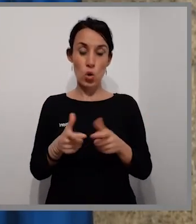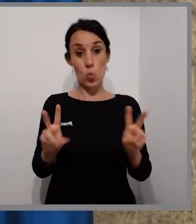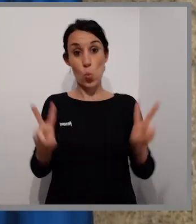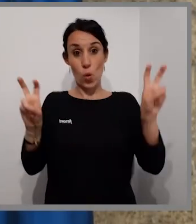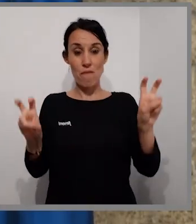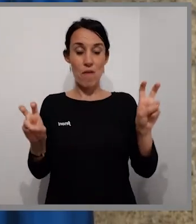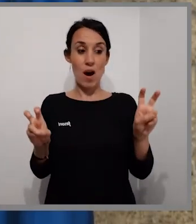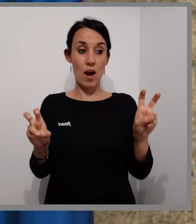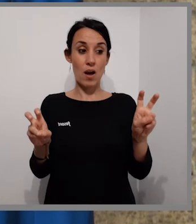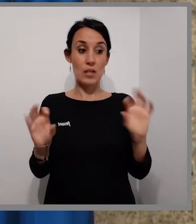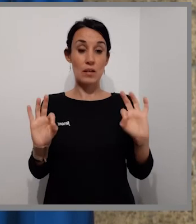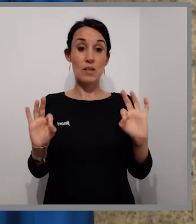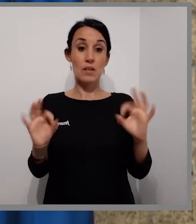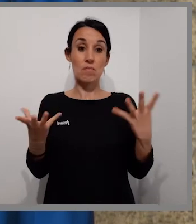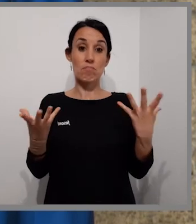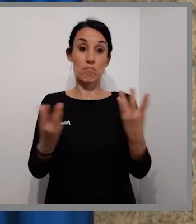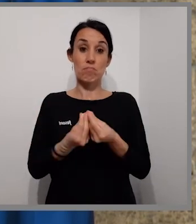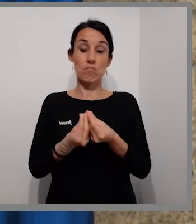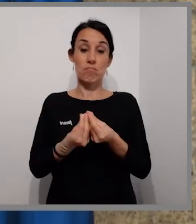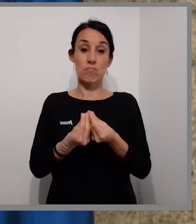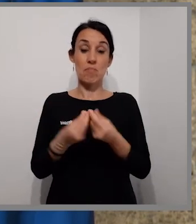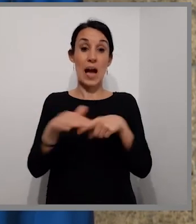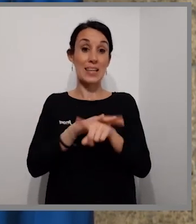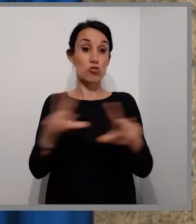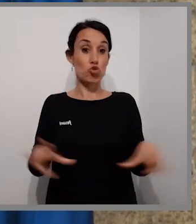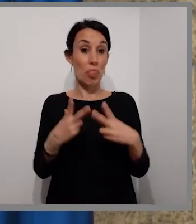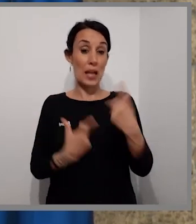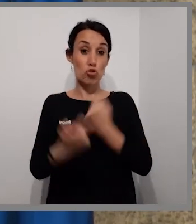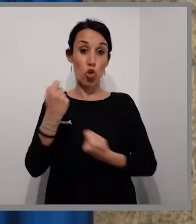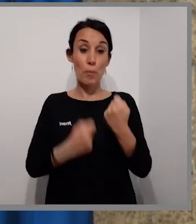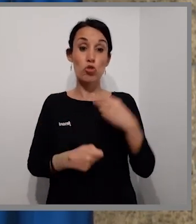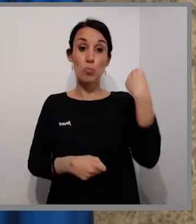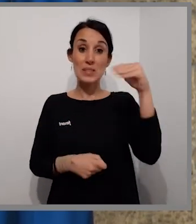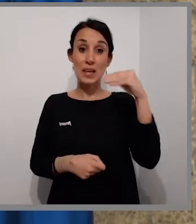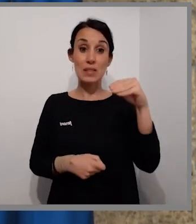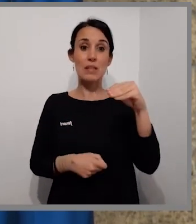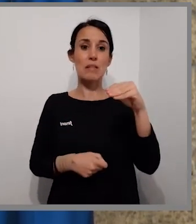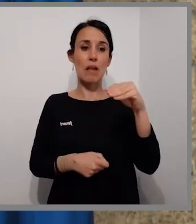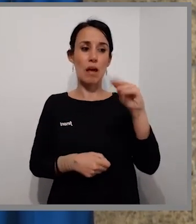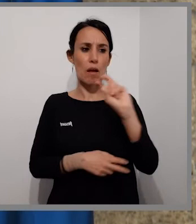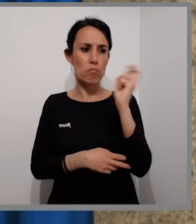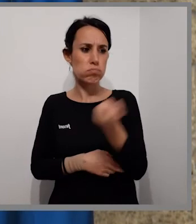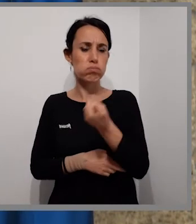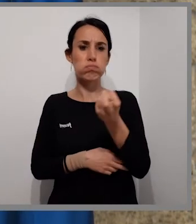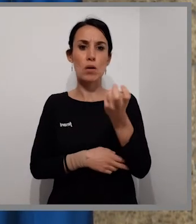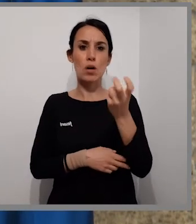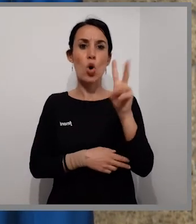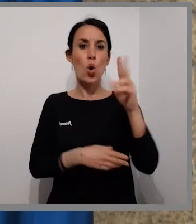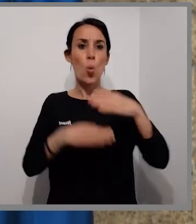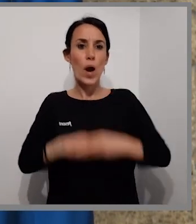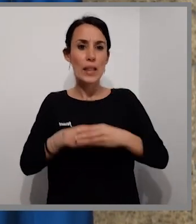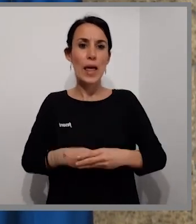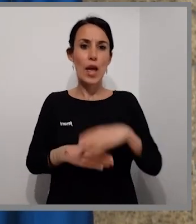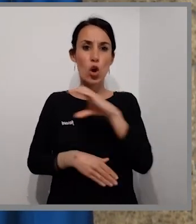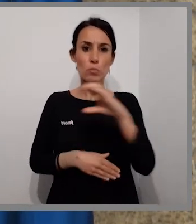una nueva reunión con los agentes sociales y económicos, con el presidente de la CEP, con los secretarios generales